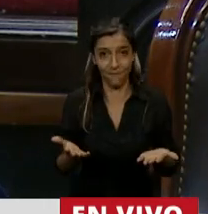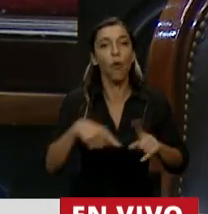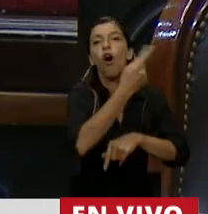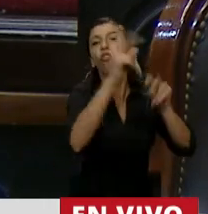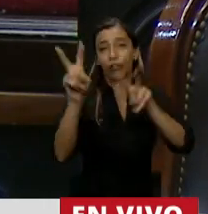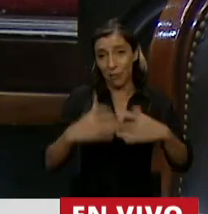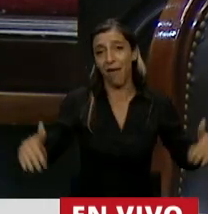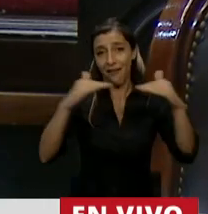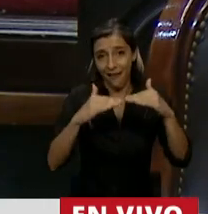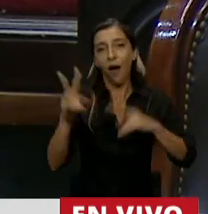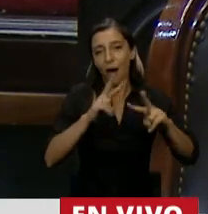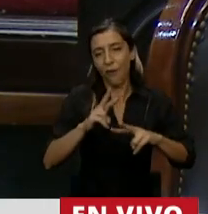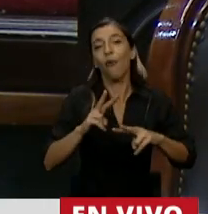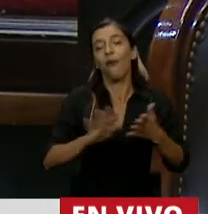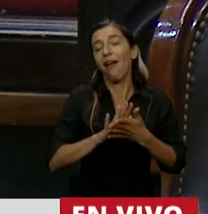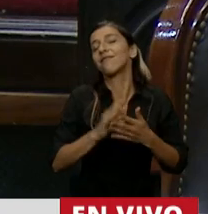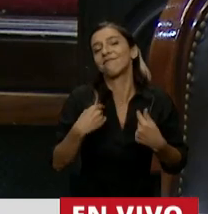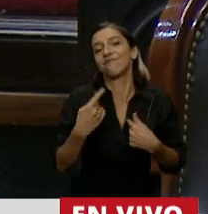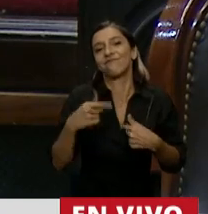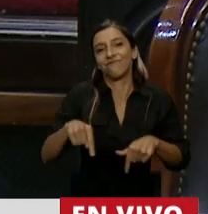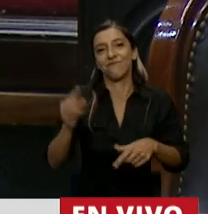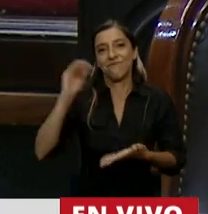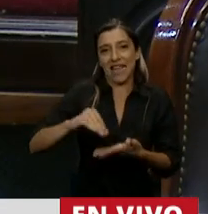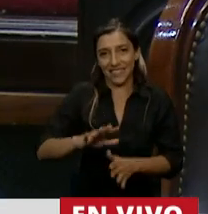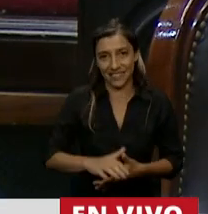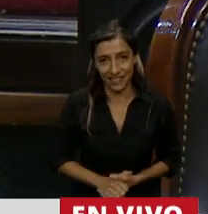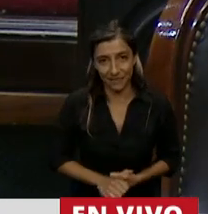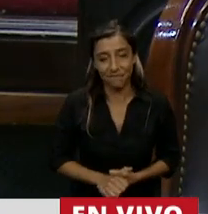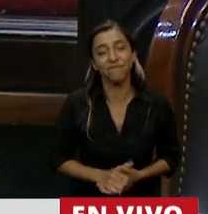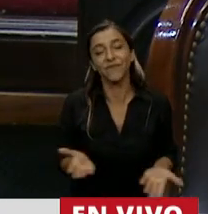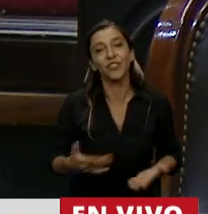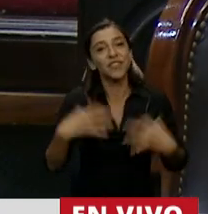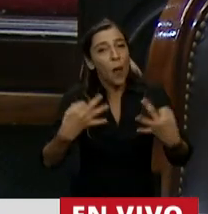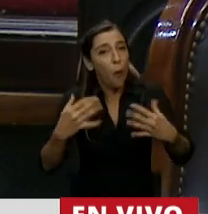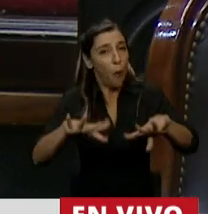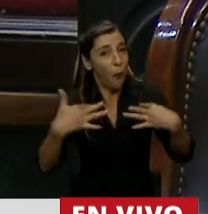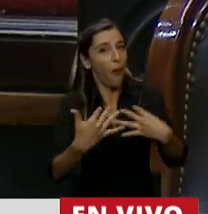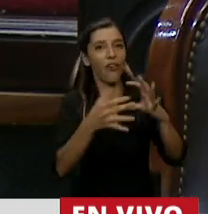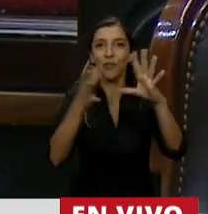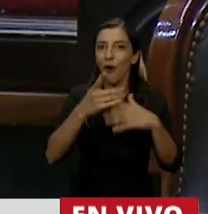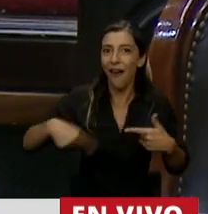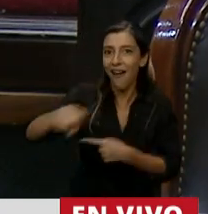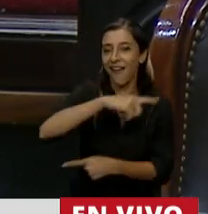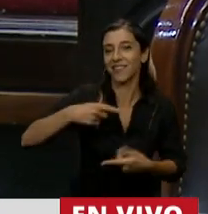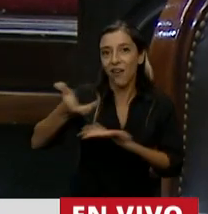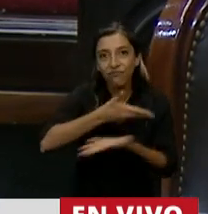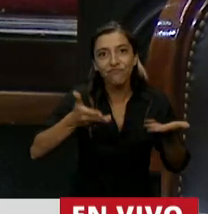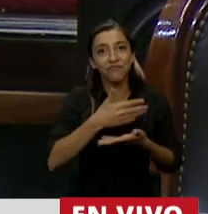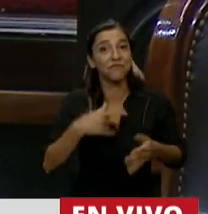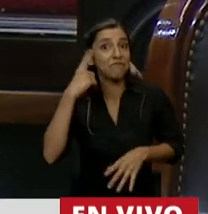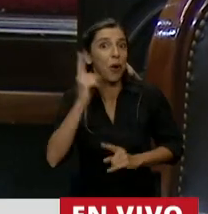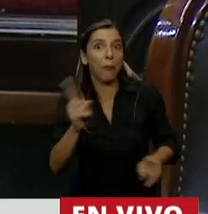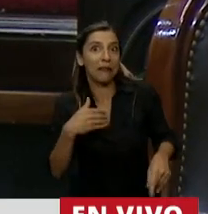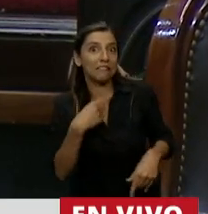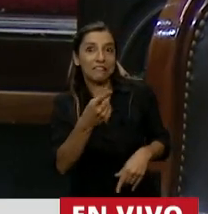tantas cuestiones. Finalmente, y esto es lo bueno de la democracia y esto es lo bueno del parlamentarismo, nunca hubiera pensado que iba a coincidir con